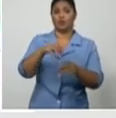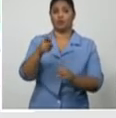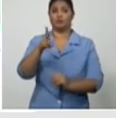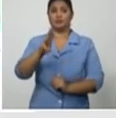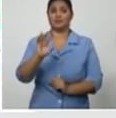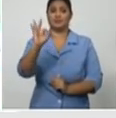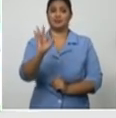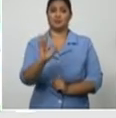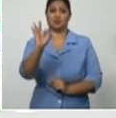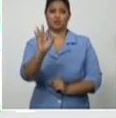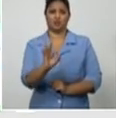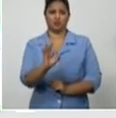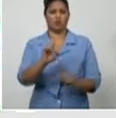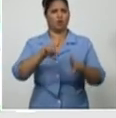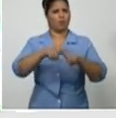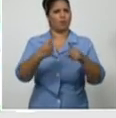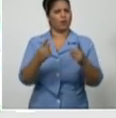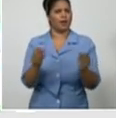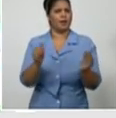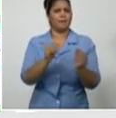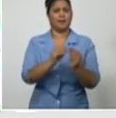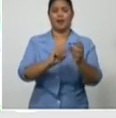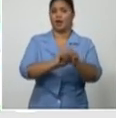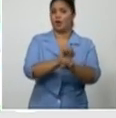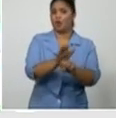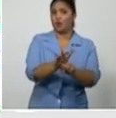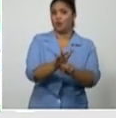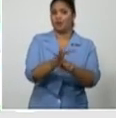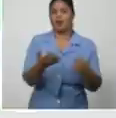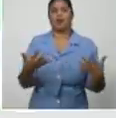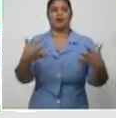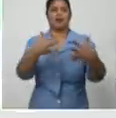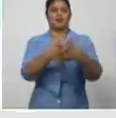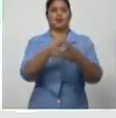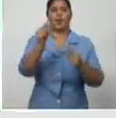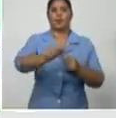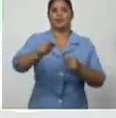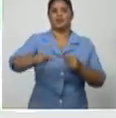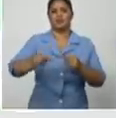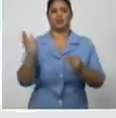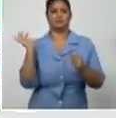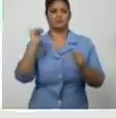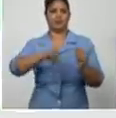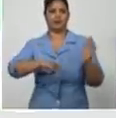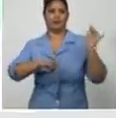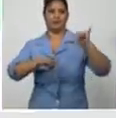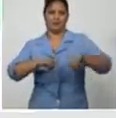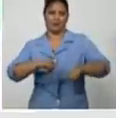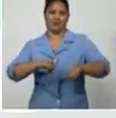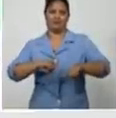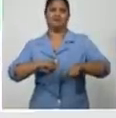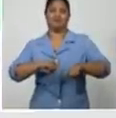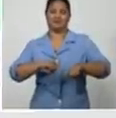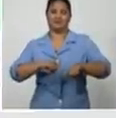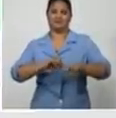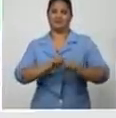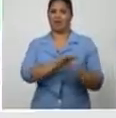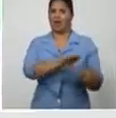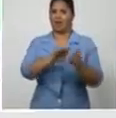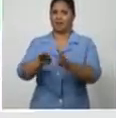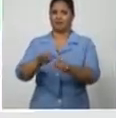estado vinculadas con viajeros internacionales. Por provincias,